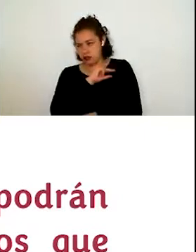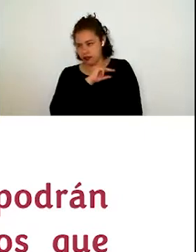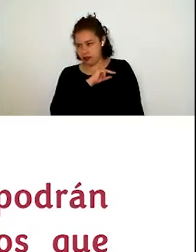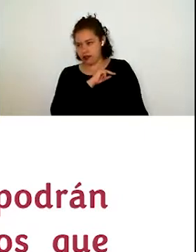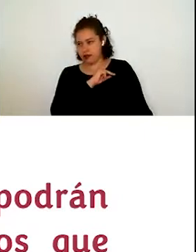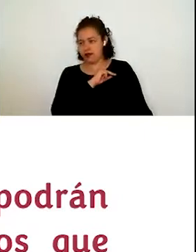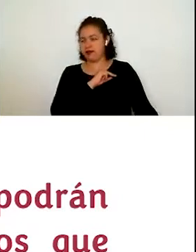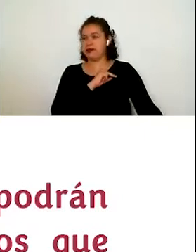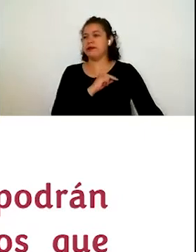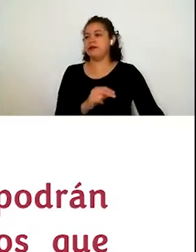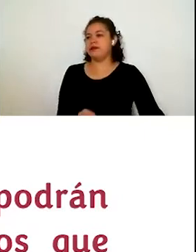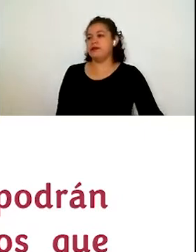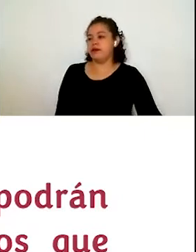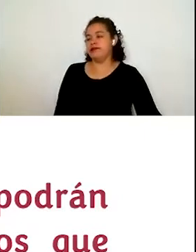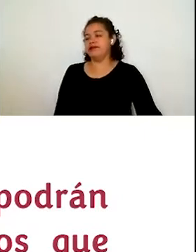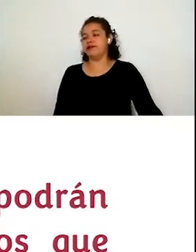que pretende, o que